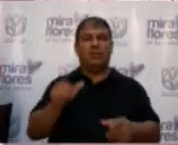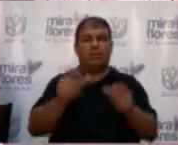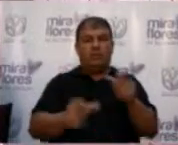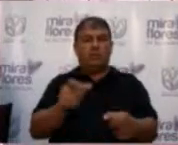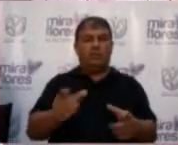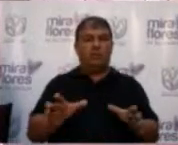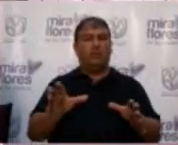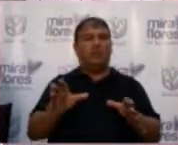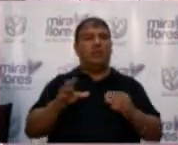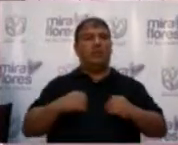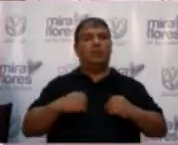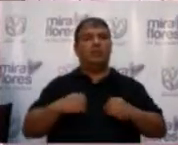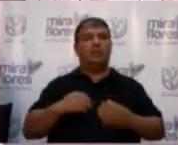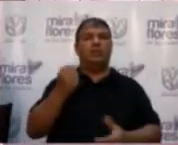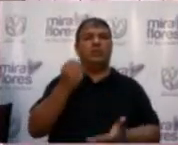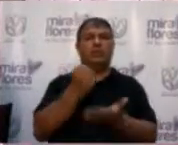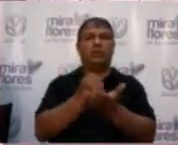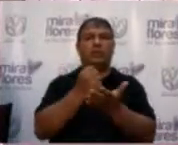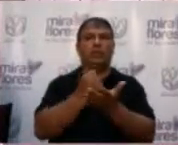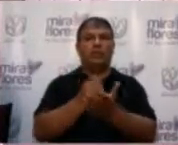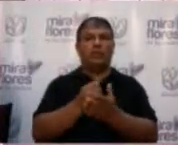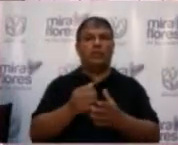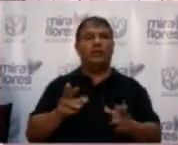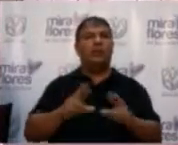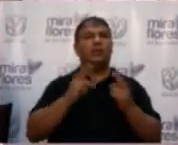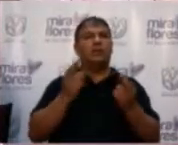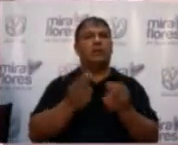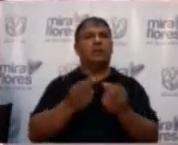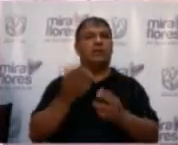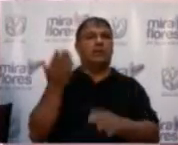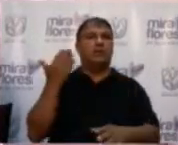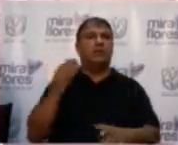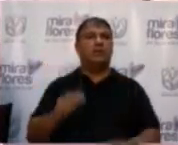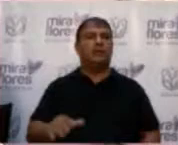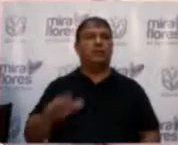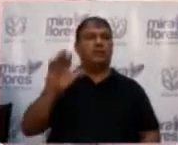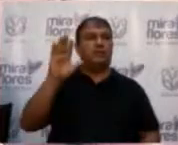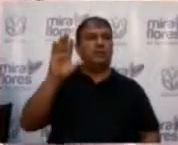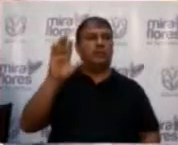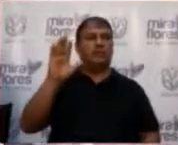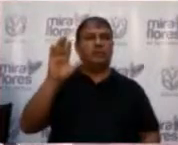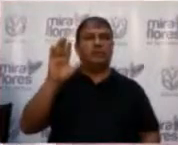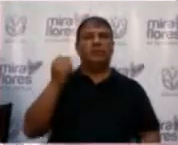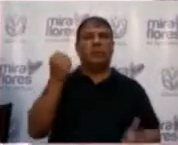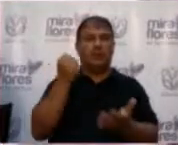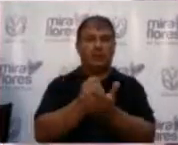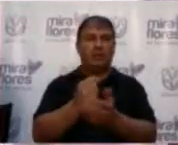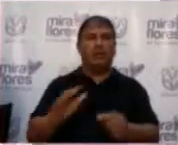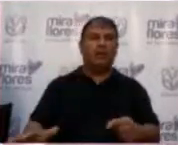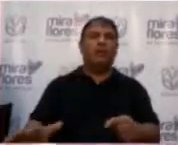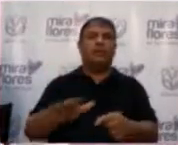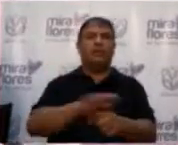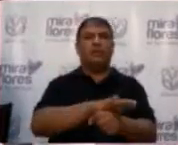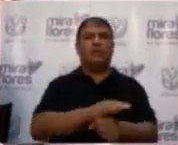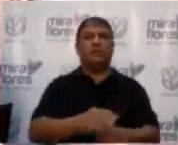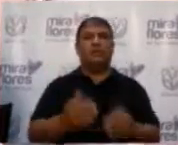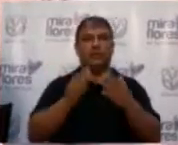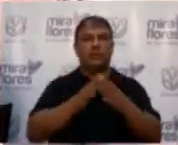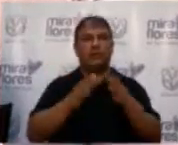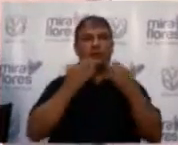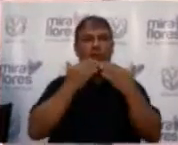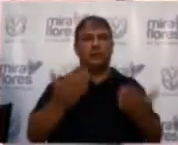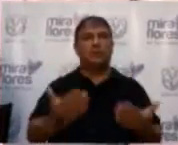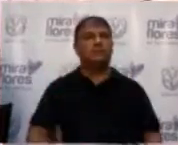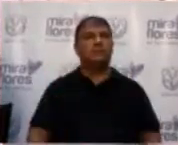estén a favor de aprobar esta acta de la sesión extraordinaria, si no se expresaron en señal de conformidad. Aprobada por unanimidad. Muchas